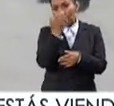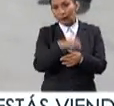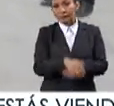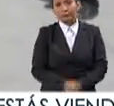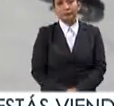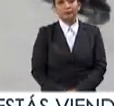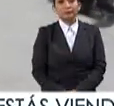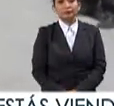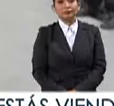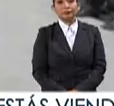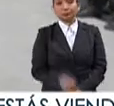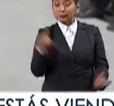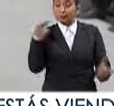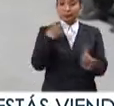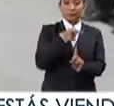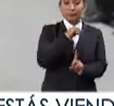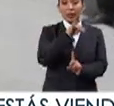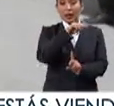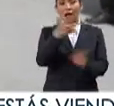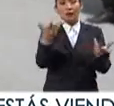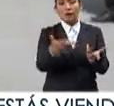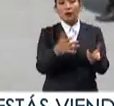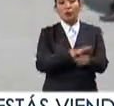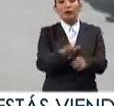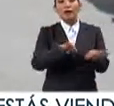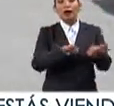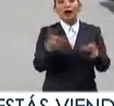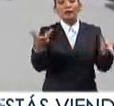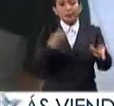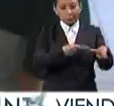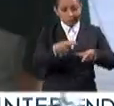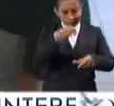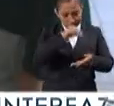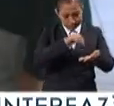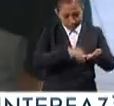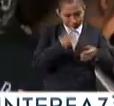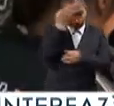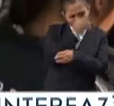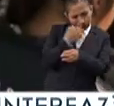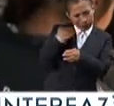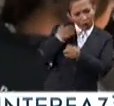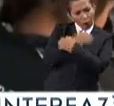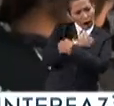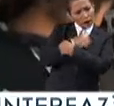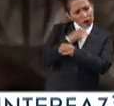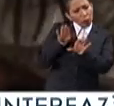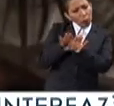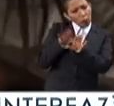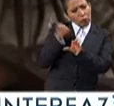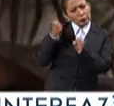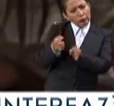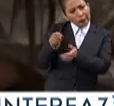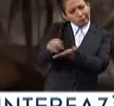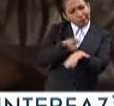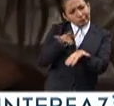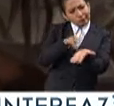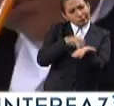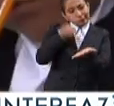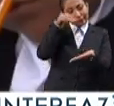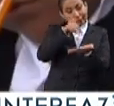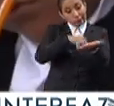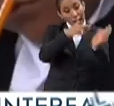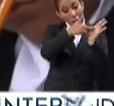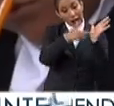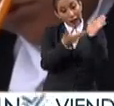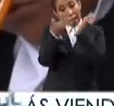centros escolares la misión de línea es y seguirá siendo diseñar y realizar mediciones del sistema educativo nacional expidiendo los